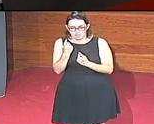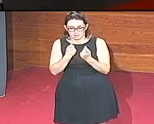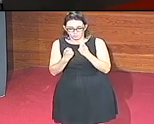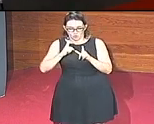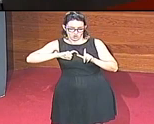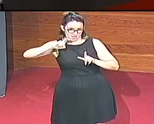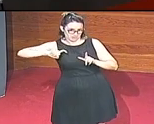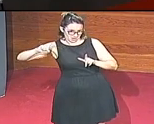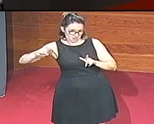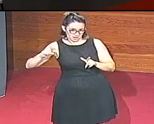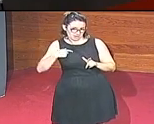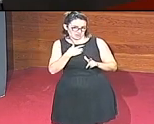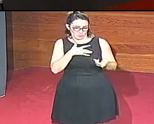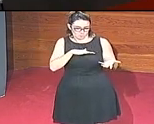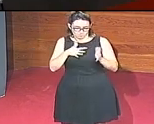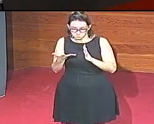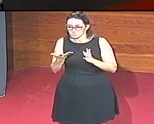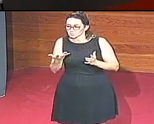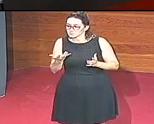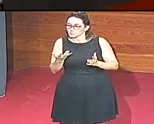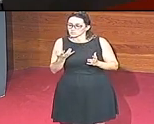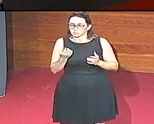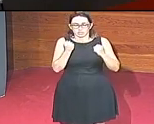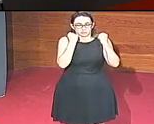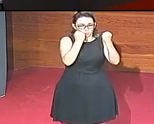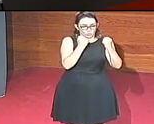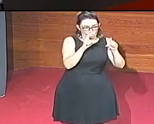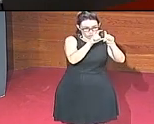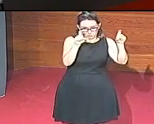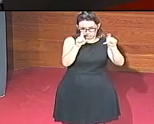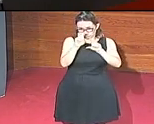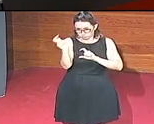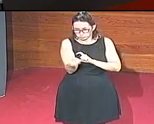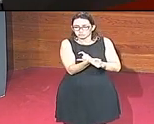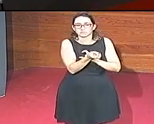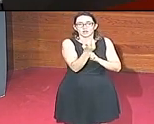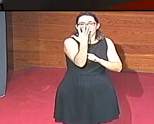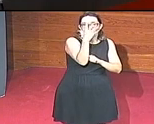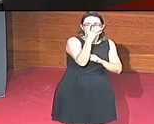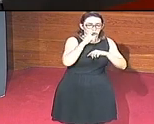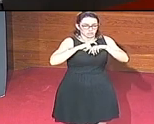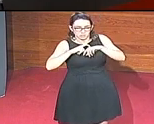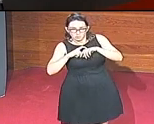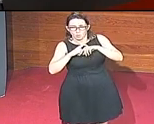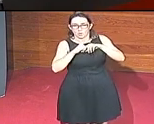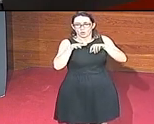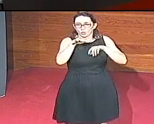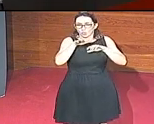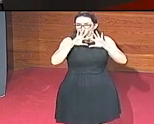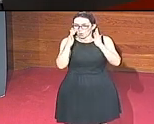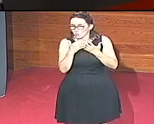y entonces entras en un montón de instituciones que dan todos los datos de qué tipo de árboles hay por regiones etcétera etcétera todo tipo de